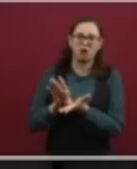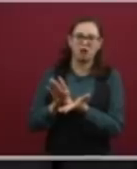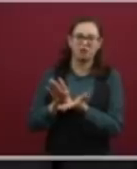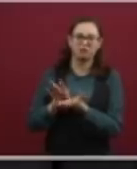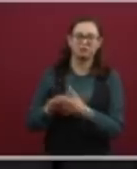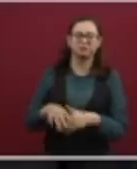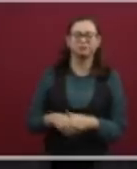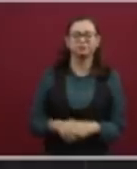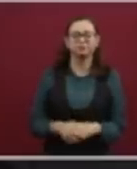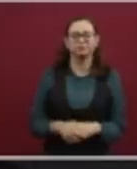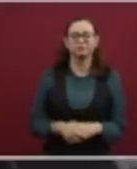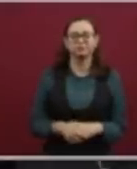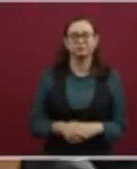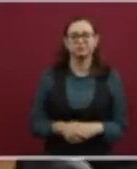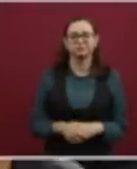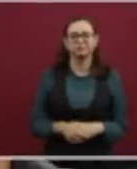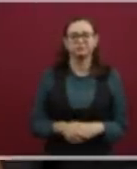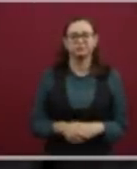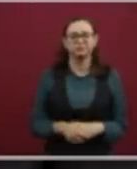Entonces,